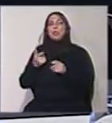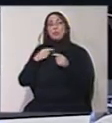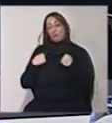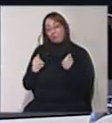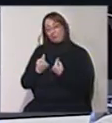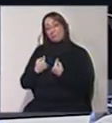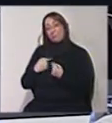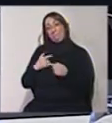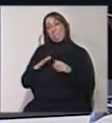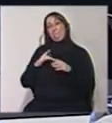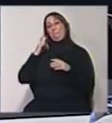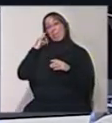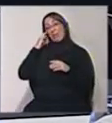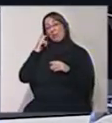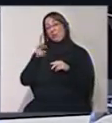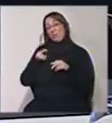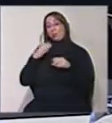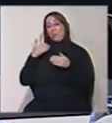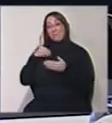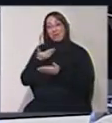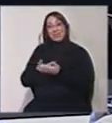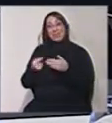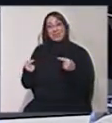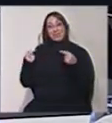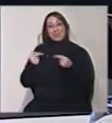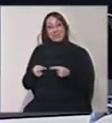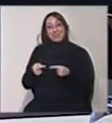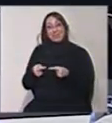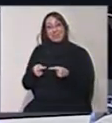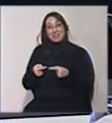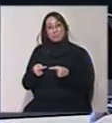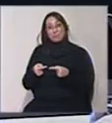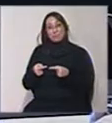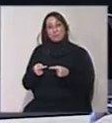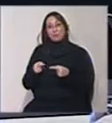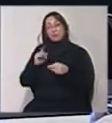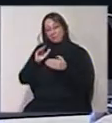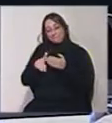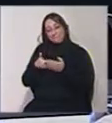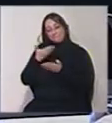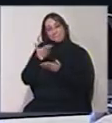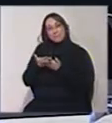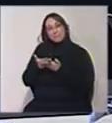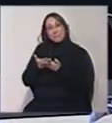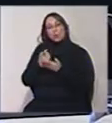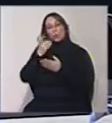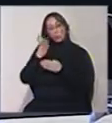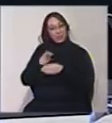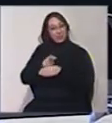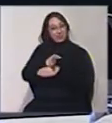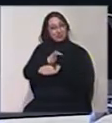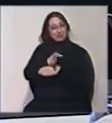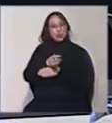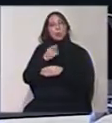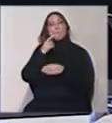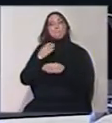que cuando se plantea el debate, en realidad se está planteándolo en una dirección, porque cuando se plantea la